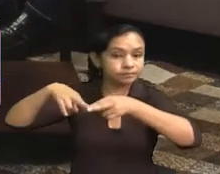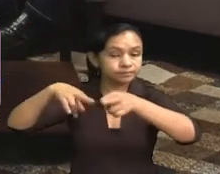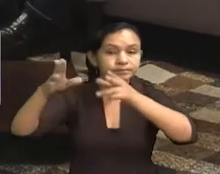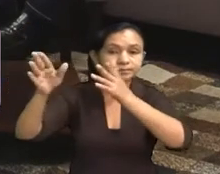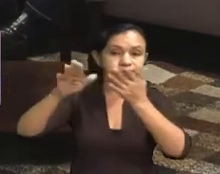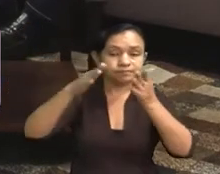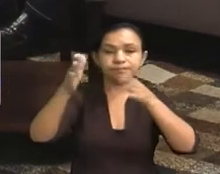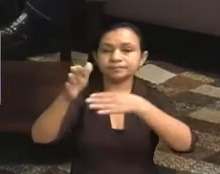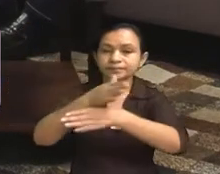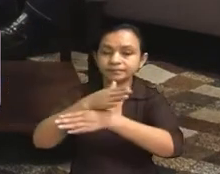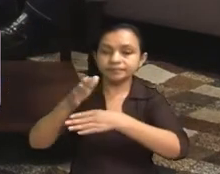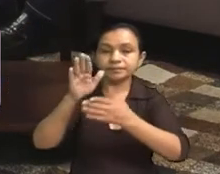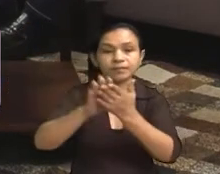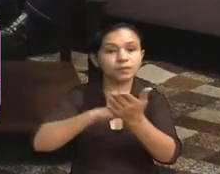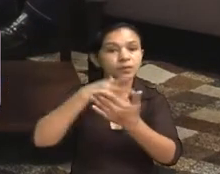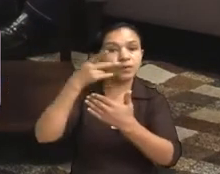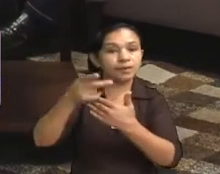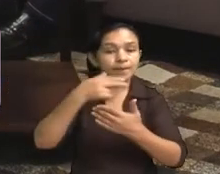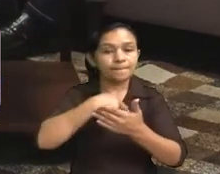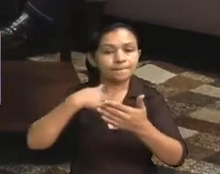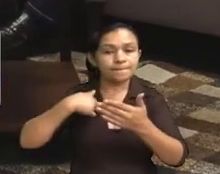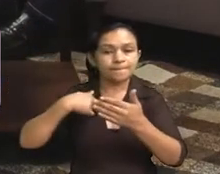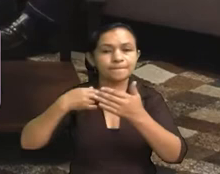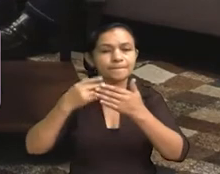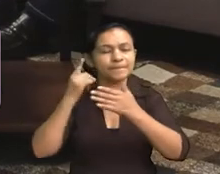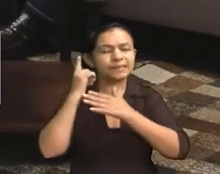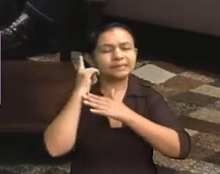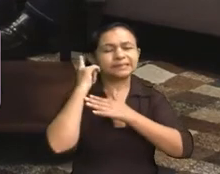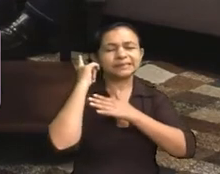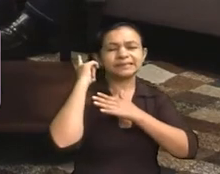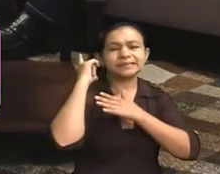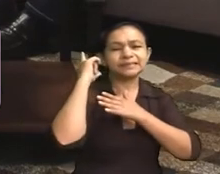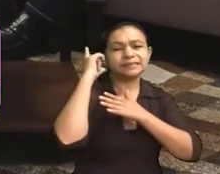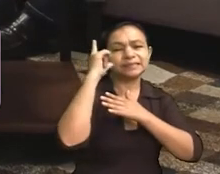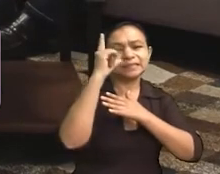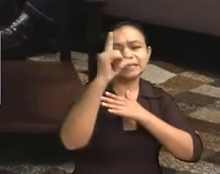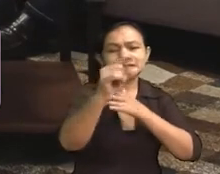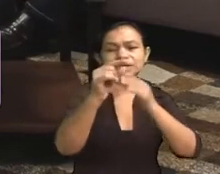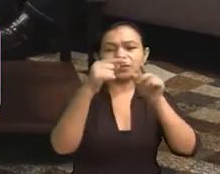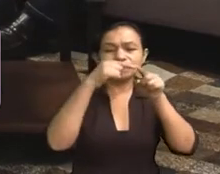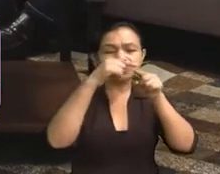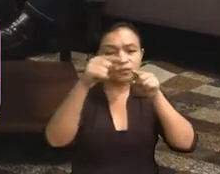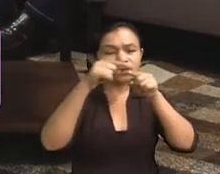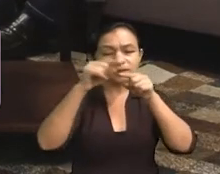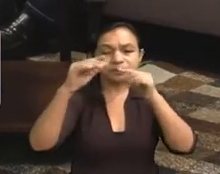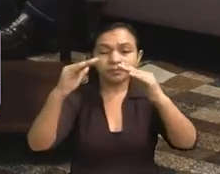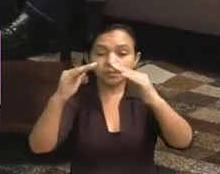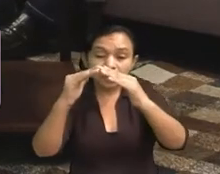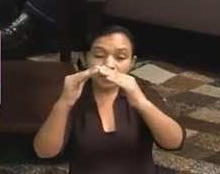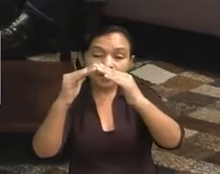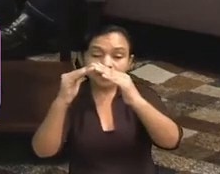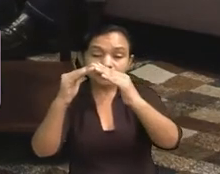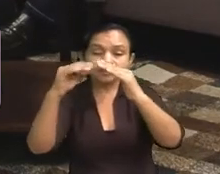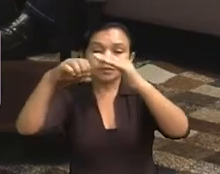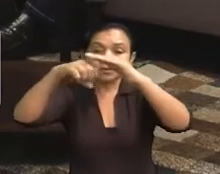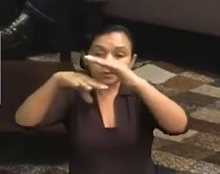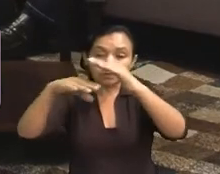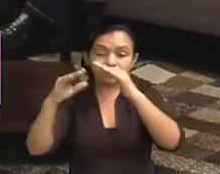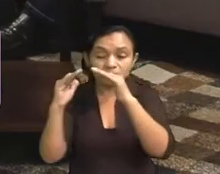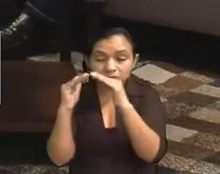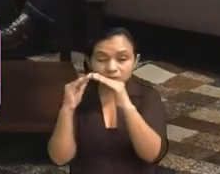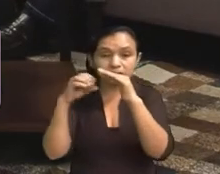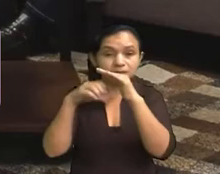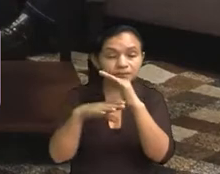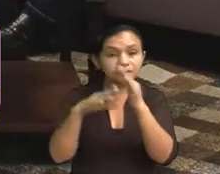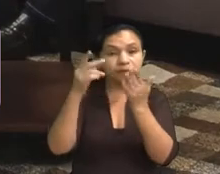Renovables. Ese programa es el que ha llevado la electrificación hasta el último rincón de nuestro país. Y en el 2019, una serie